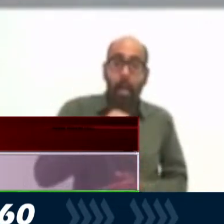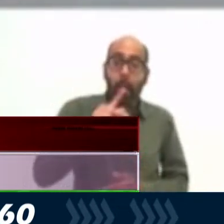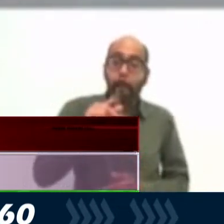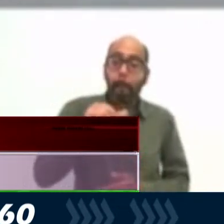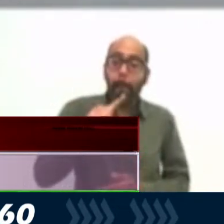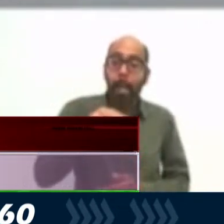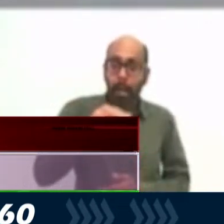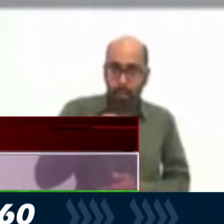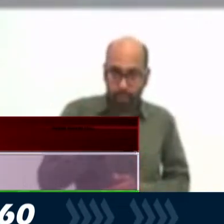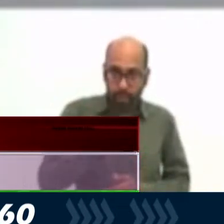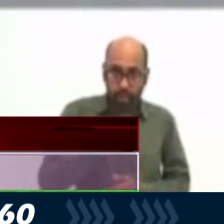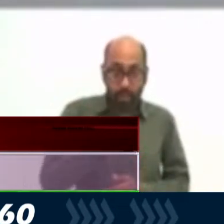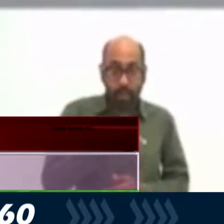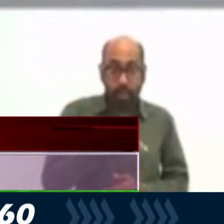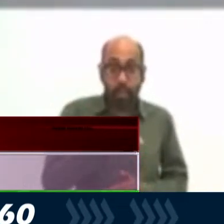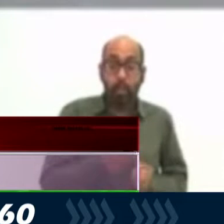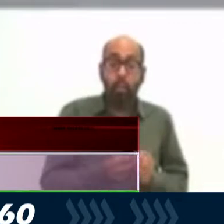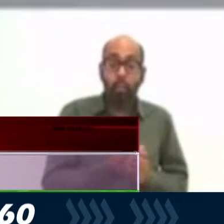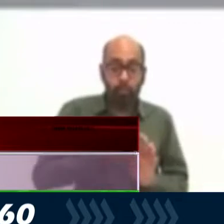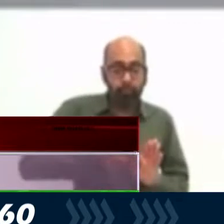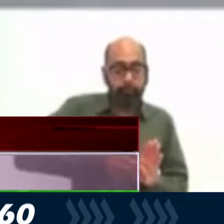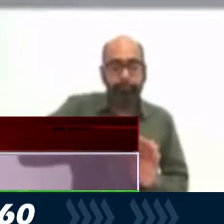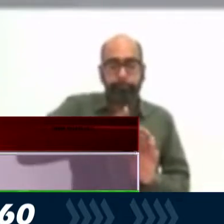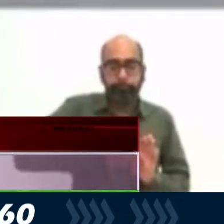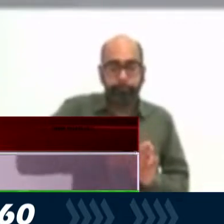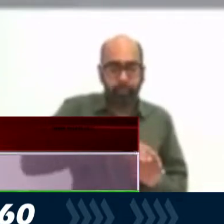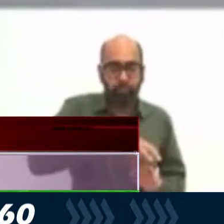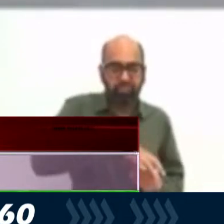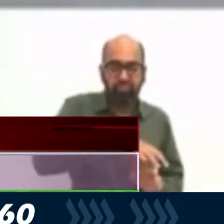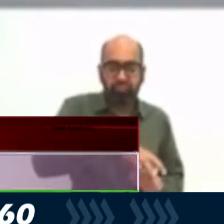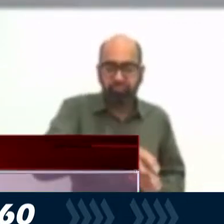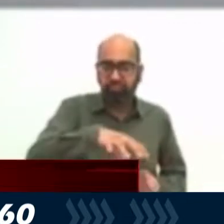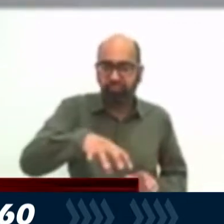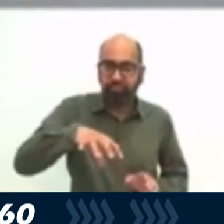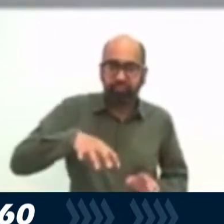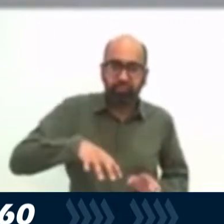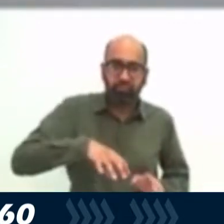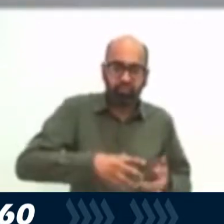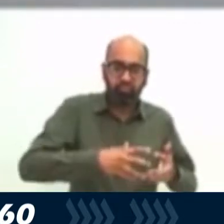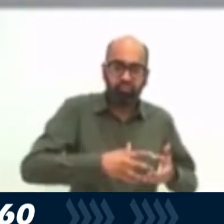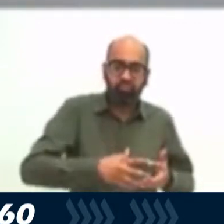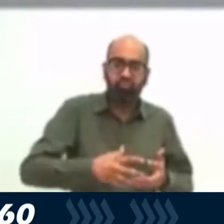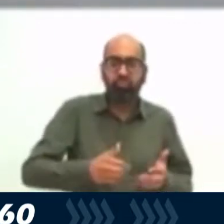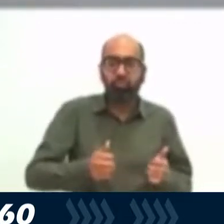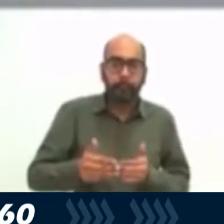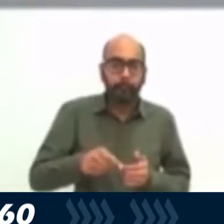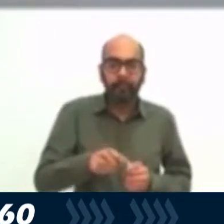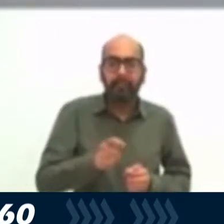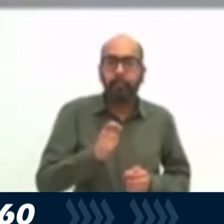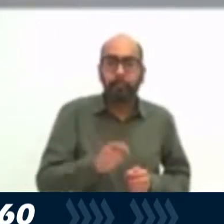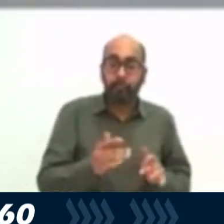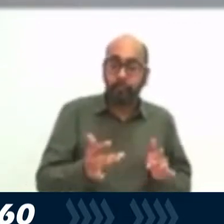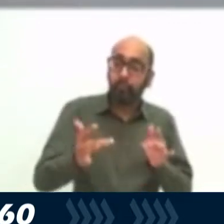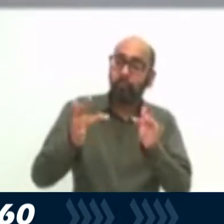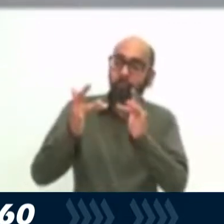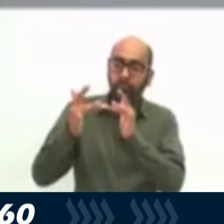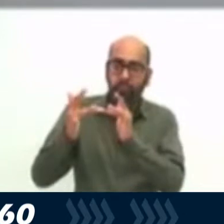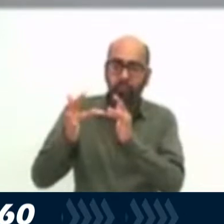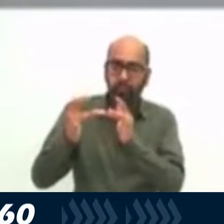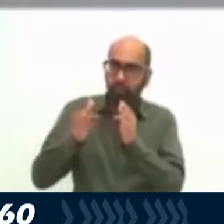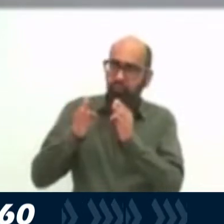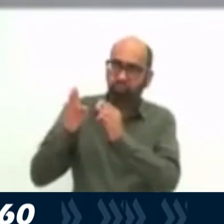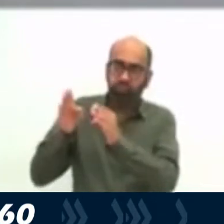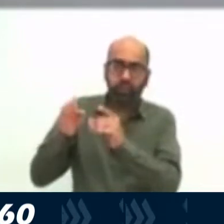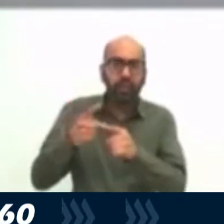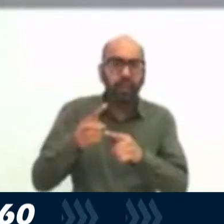se instaure un parque logístico e industrial, que contará con una conectividad directa al recinto